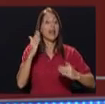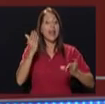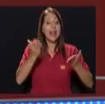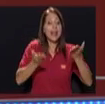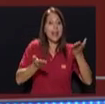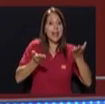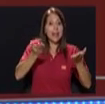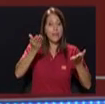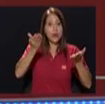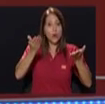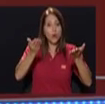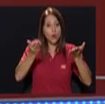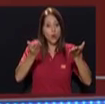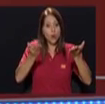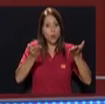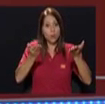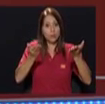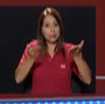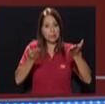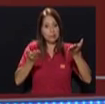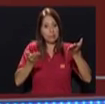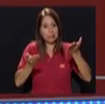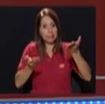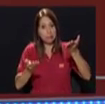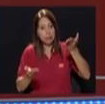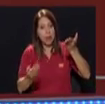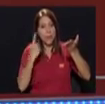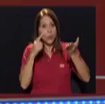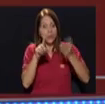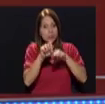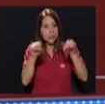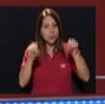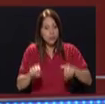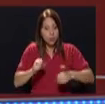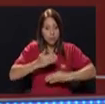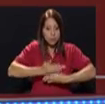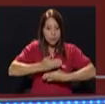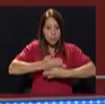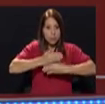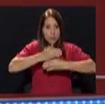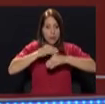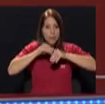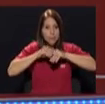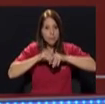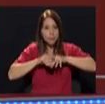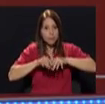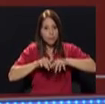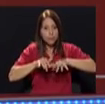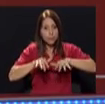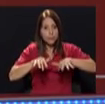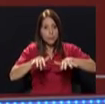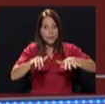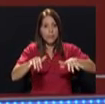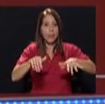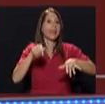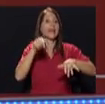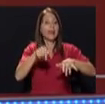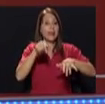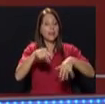porque se está rompiendo un equilibrio de un ecosistema con introducir infraestructura y demás que